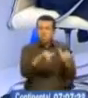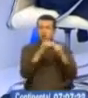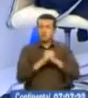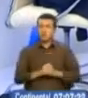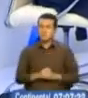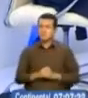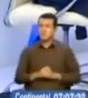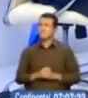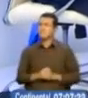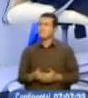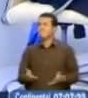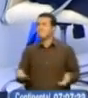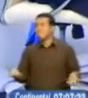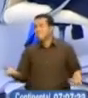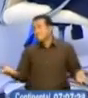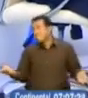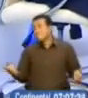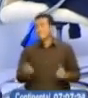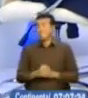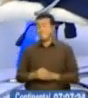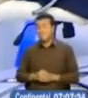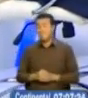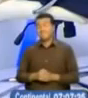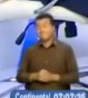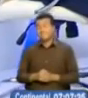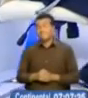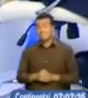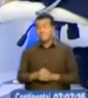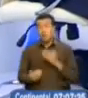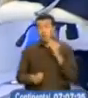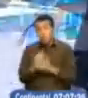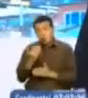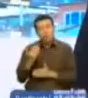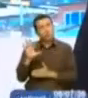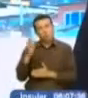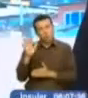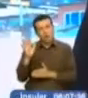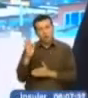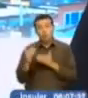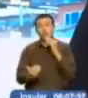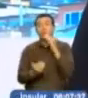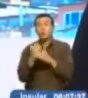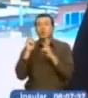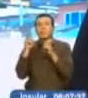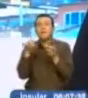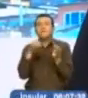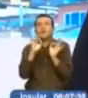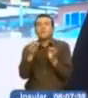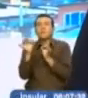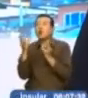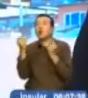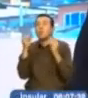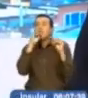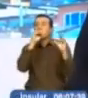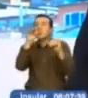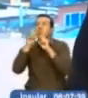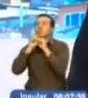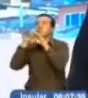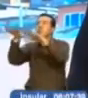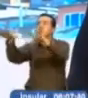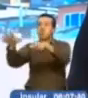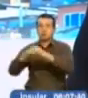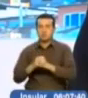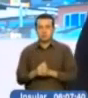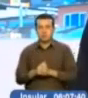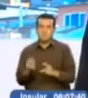que ese fenómeno en sí mismo no es nuevo. Más bien, lo nuevo es las formas en que se canaliza esto, ¿no? Y que lo intensifica.